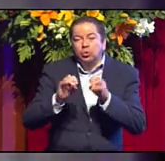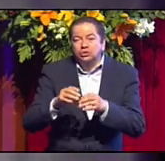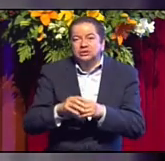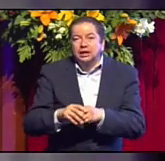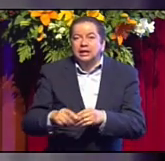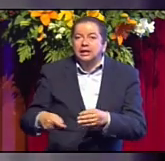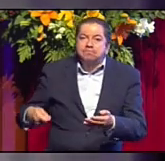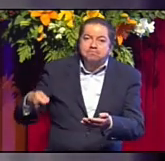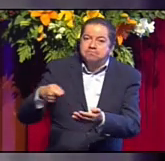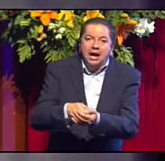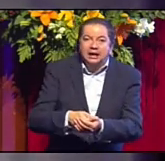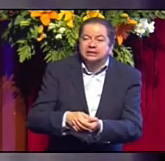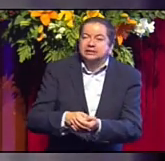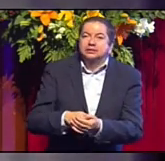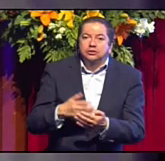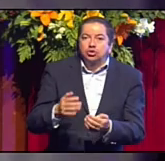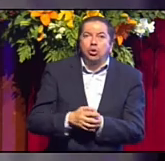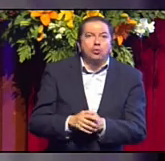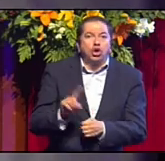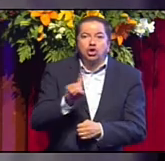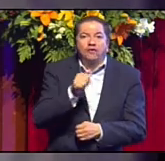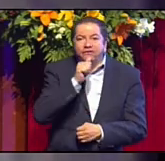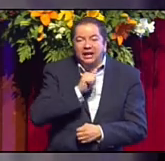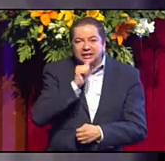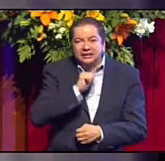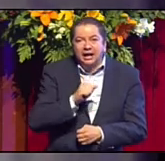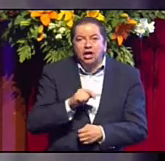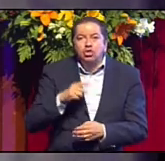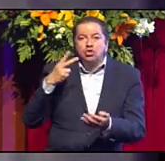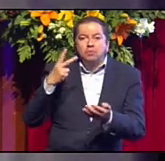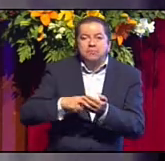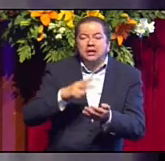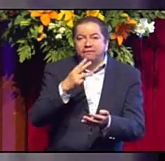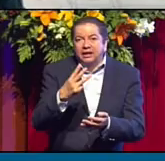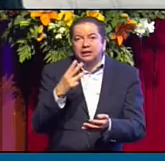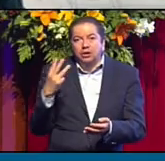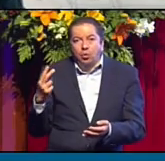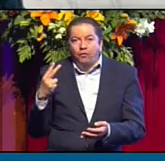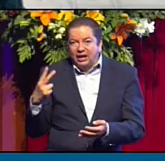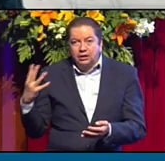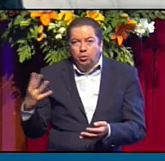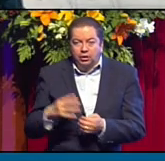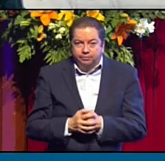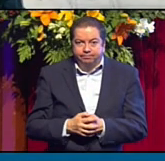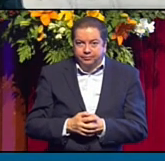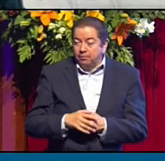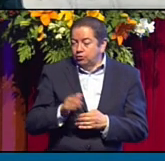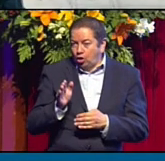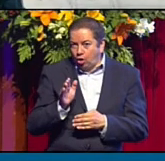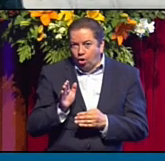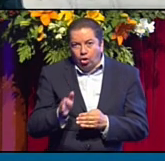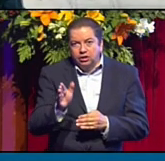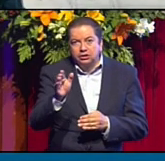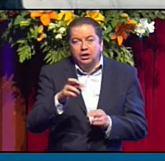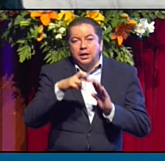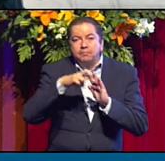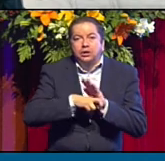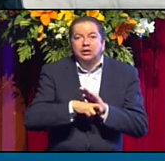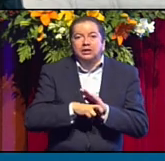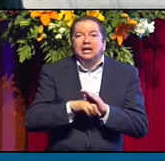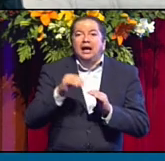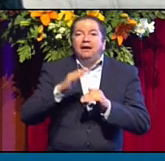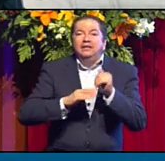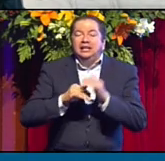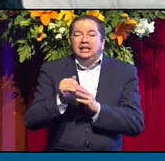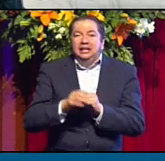no va a faltar el año 2024 como podría ocurrir si pasa al servicio local de educación. Pero sigamos con proyectos. Habilitación del